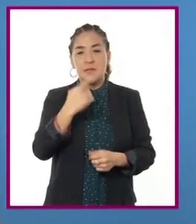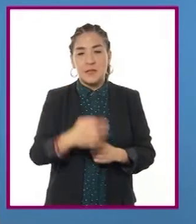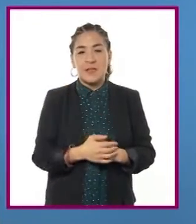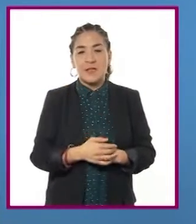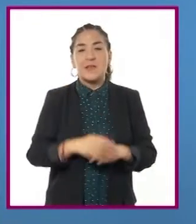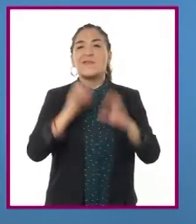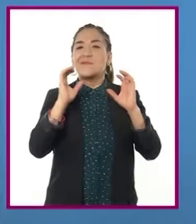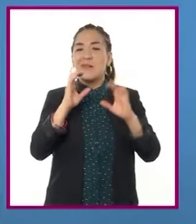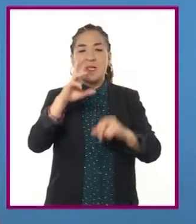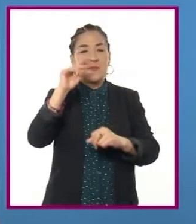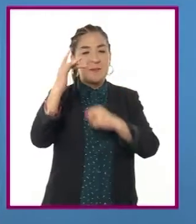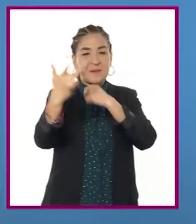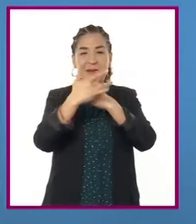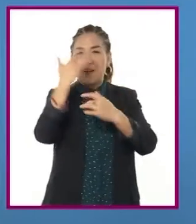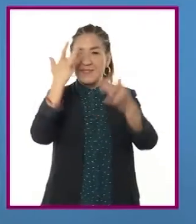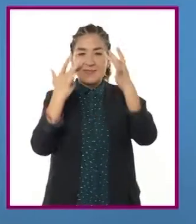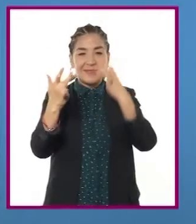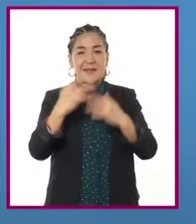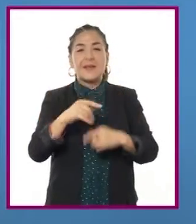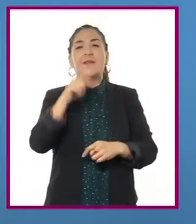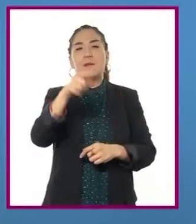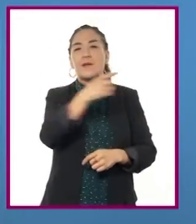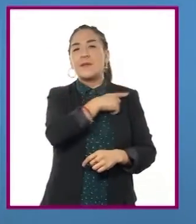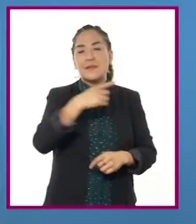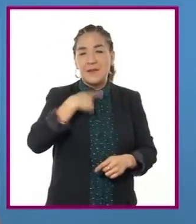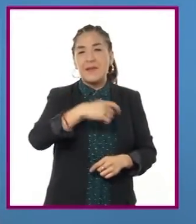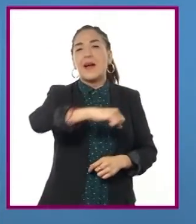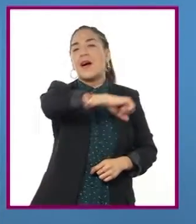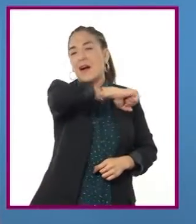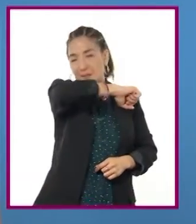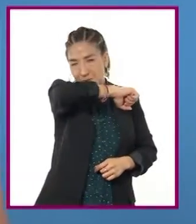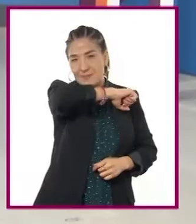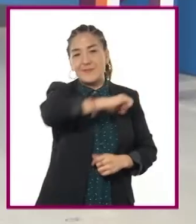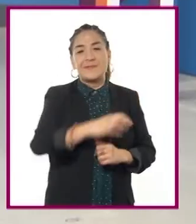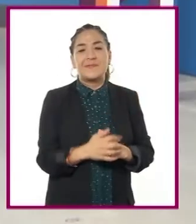no tocarse el rostro y realizar el estornudo de etiqueta.